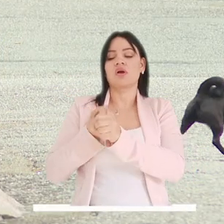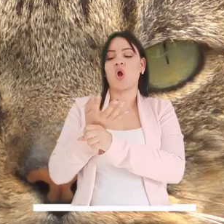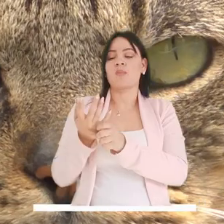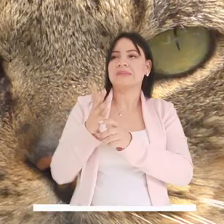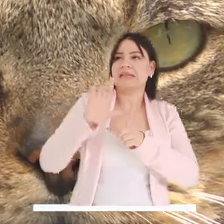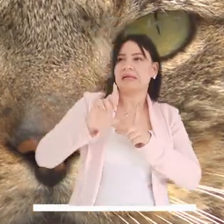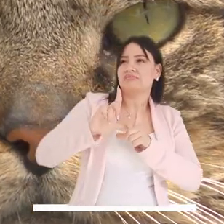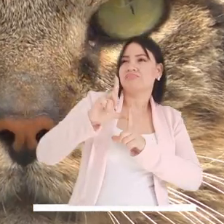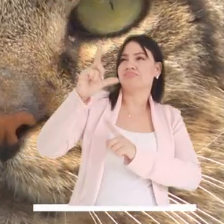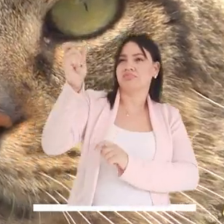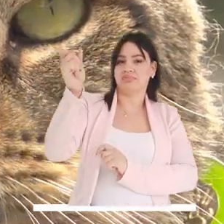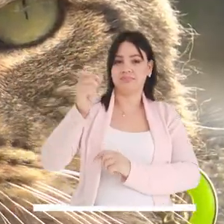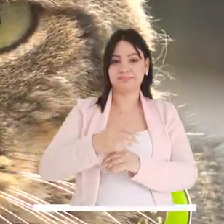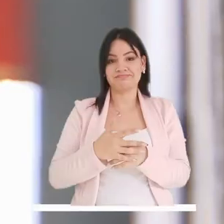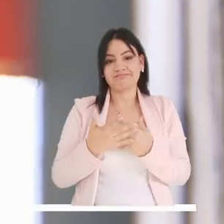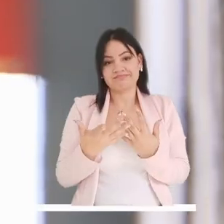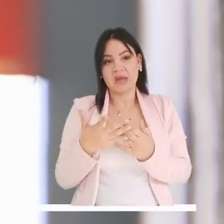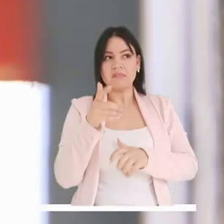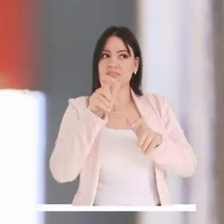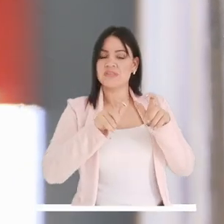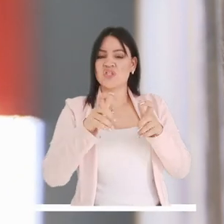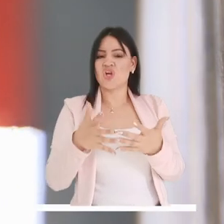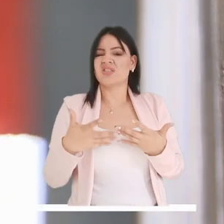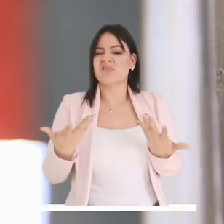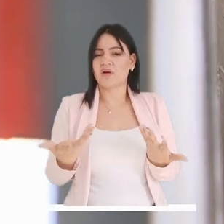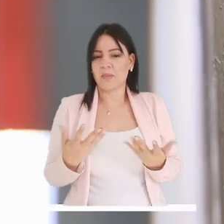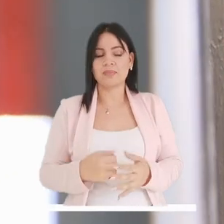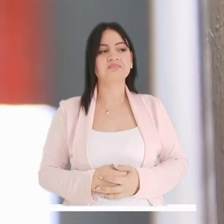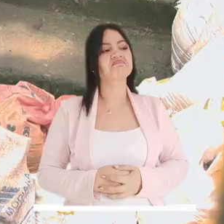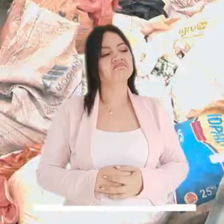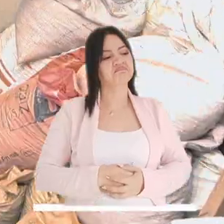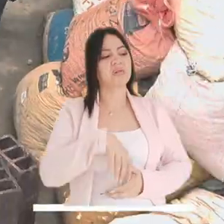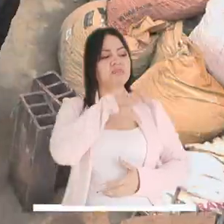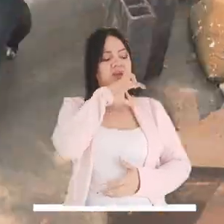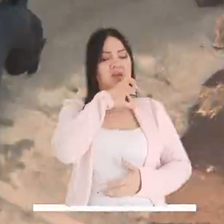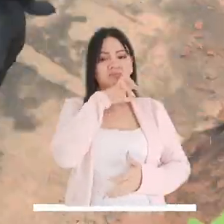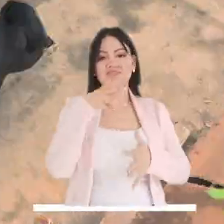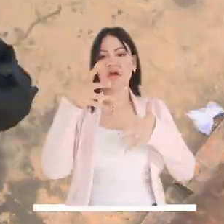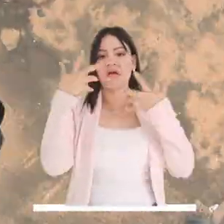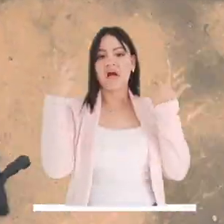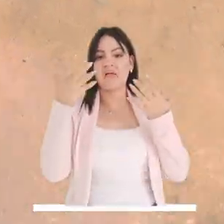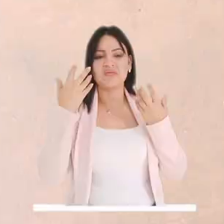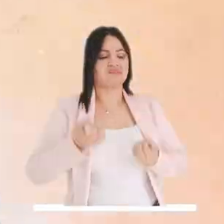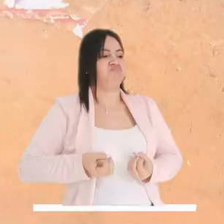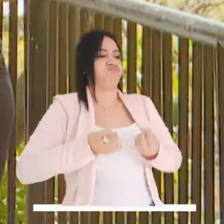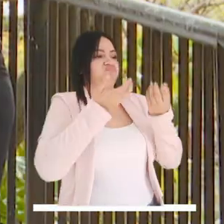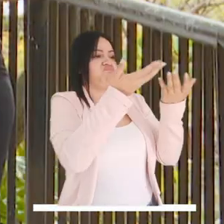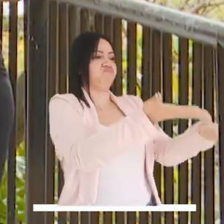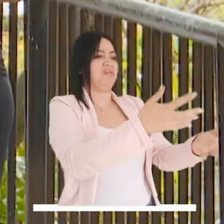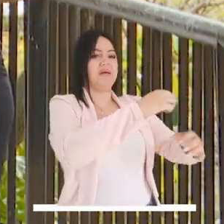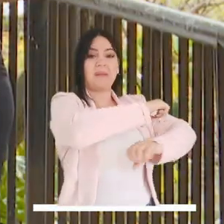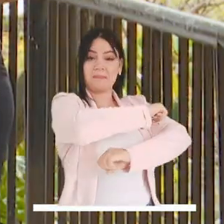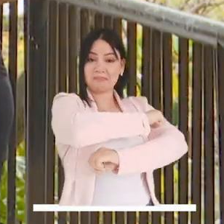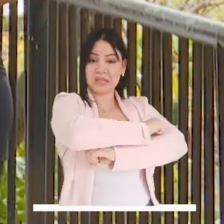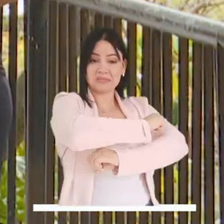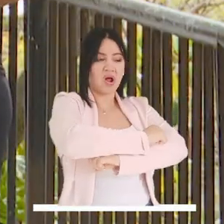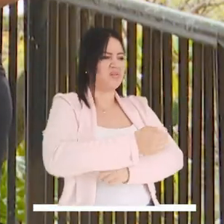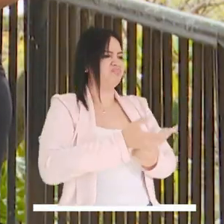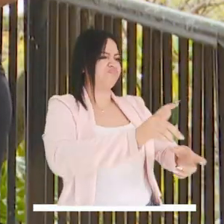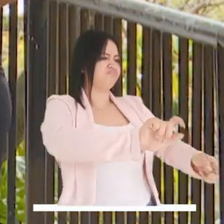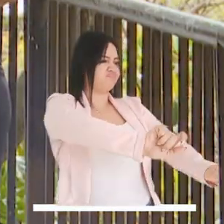distrito, por la mala tendencia de las personas a dejar los perros y los gatos en el balcón, a muchas